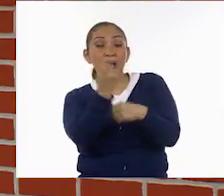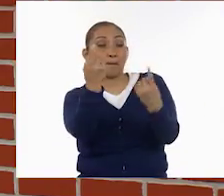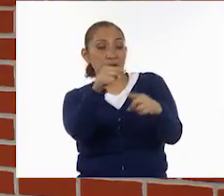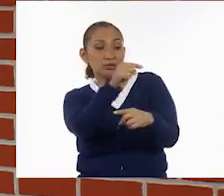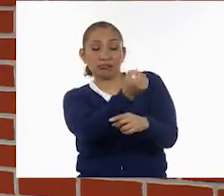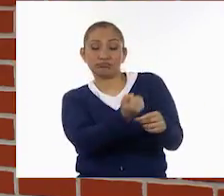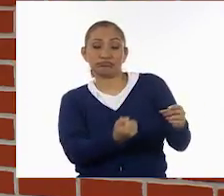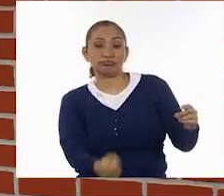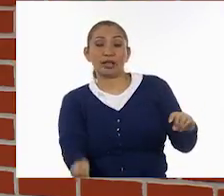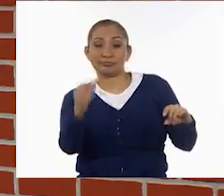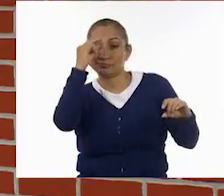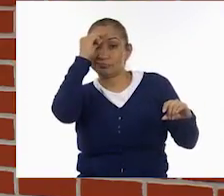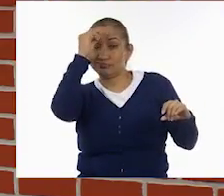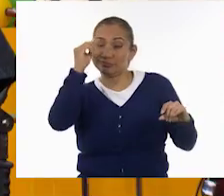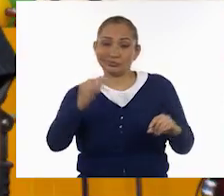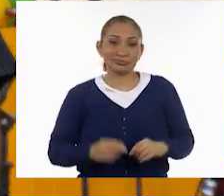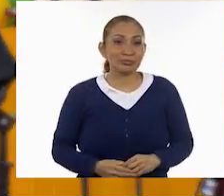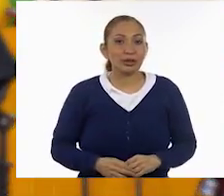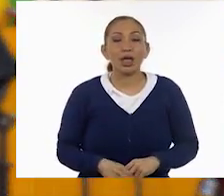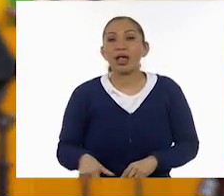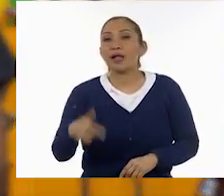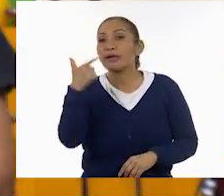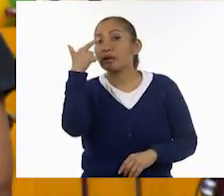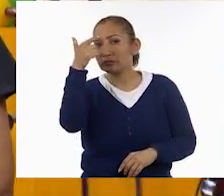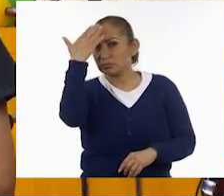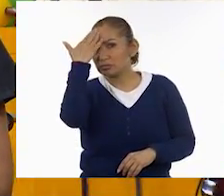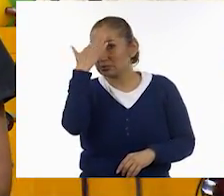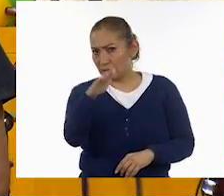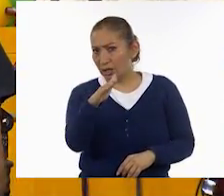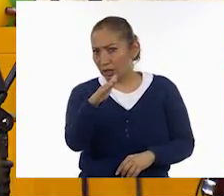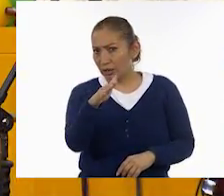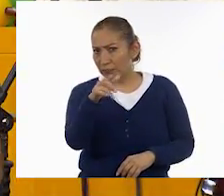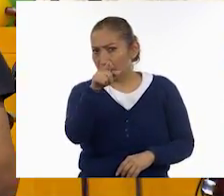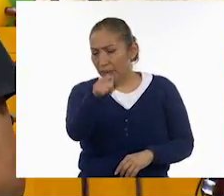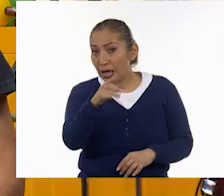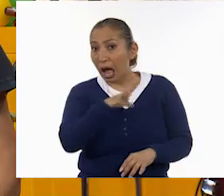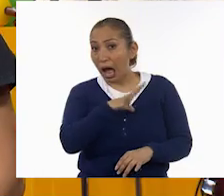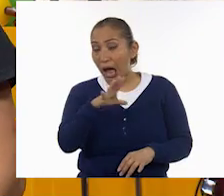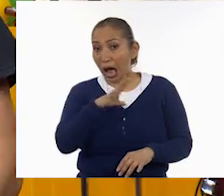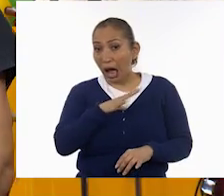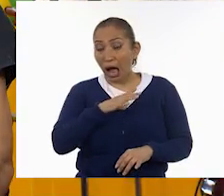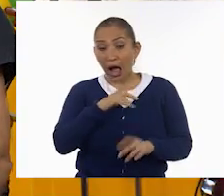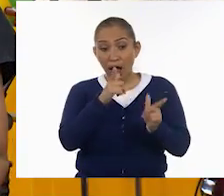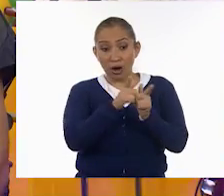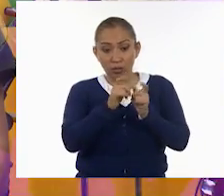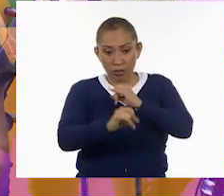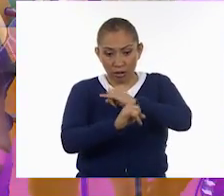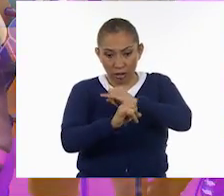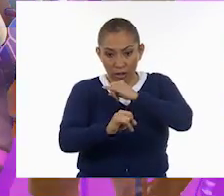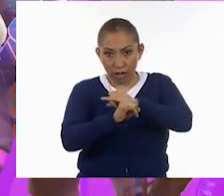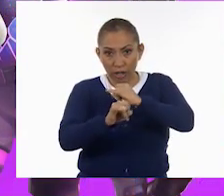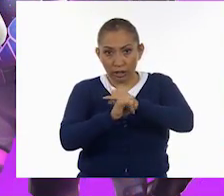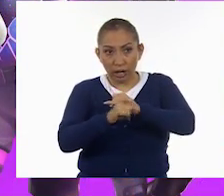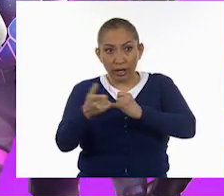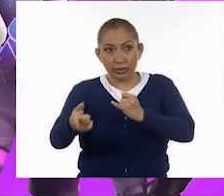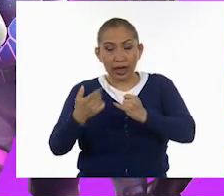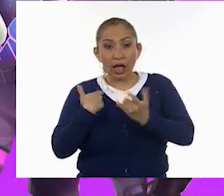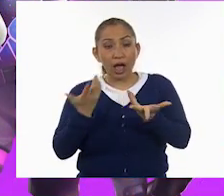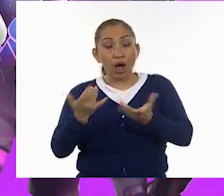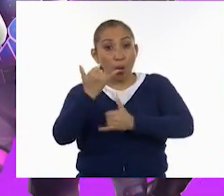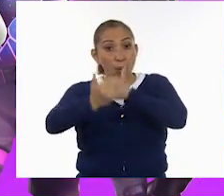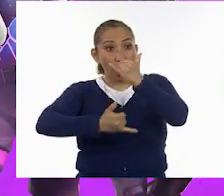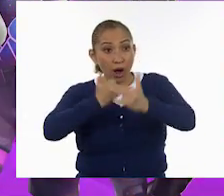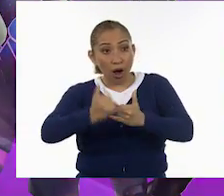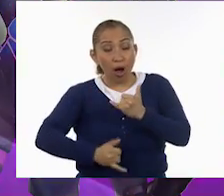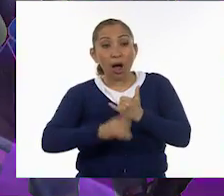músicos somos más inteligentes. 7. ¿Sabías que ya existen conciertos virtuales a través de las plataformas de juegos